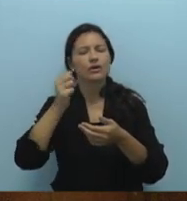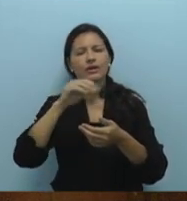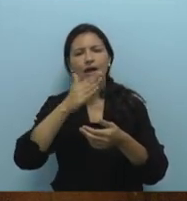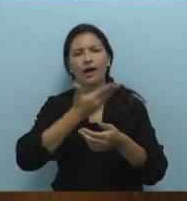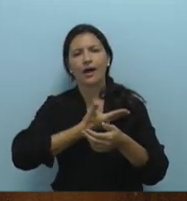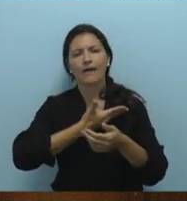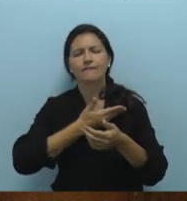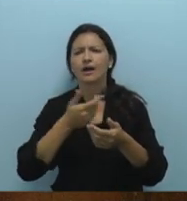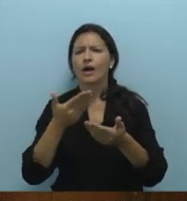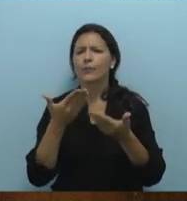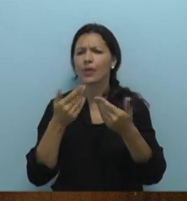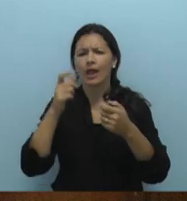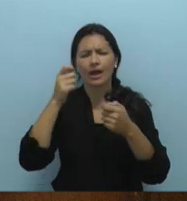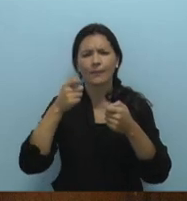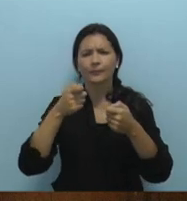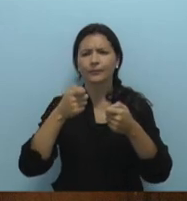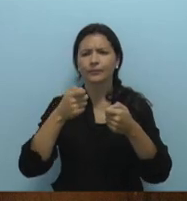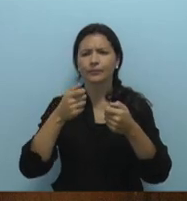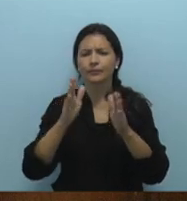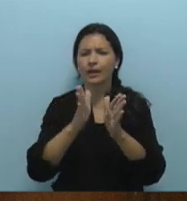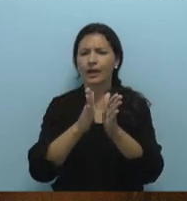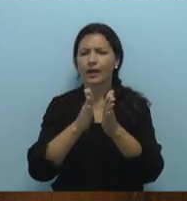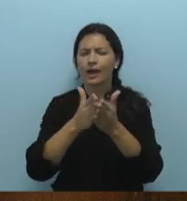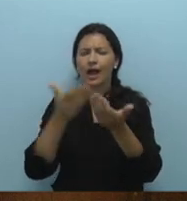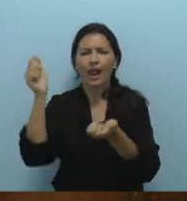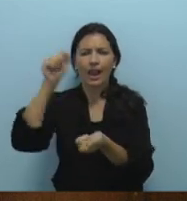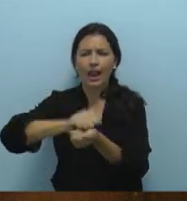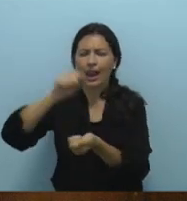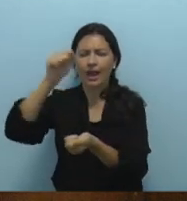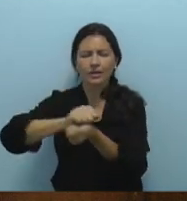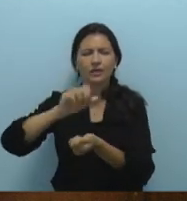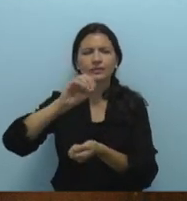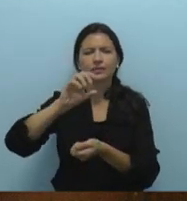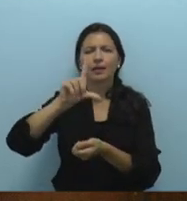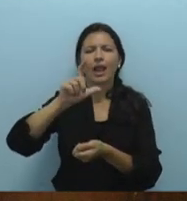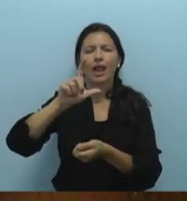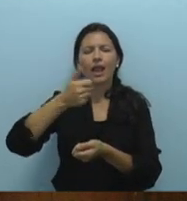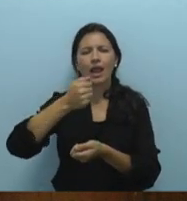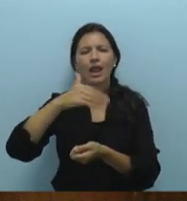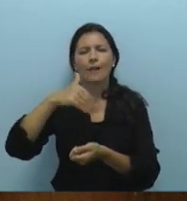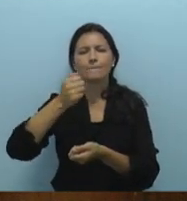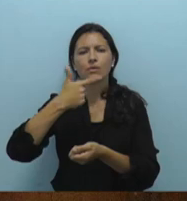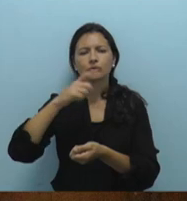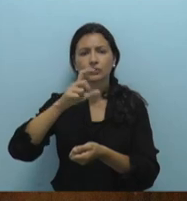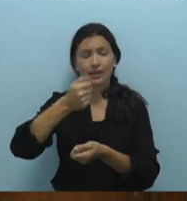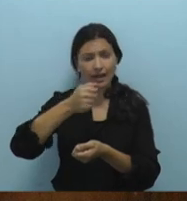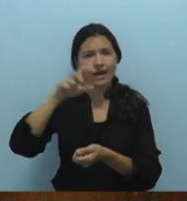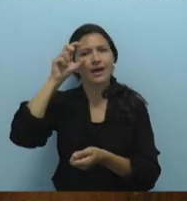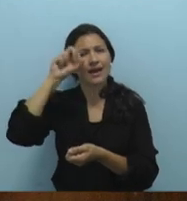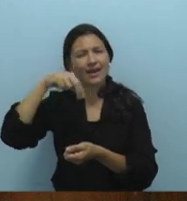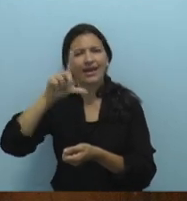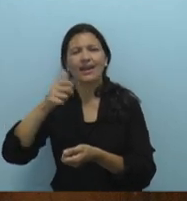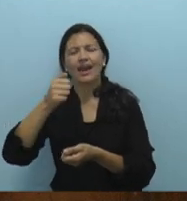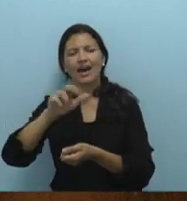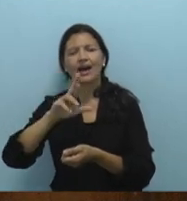resuelve realizar un reconocimiento a la editorial La Mosca en la Trama por su trayecto editorial serie literaria